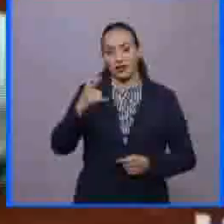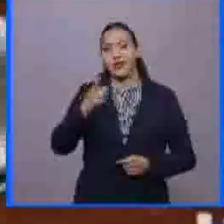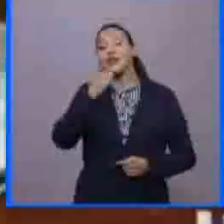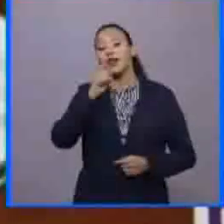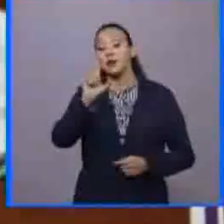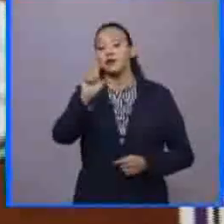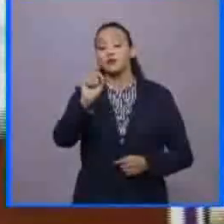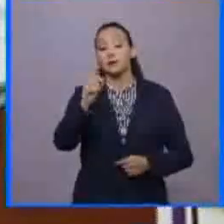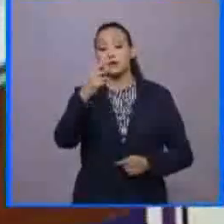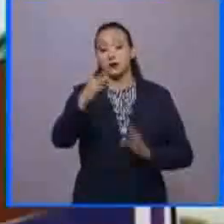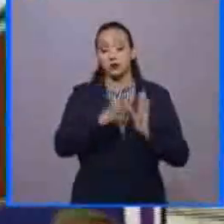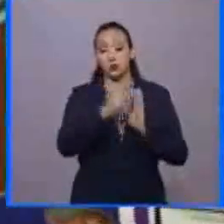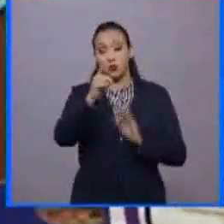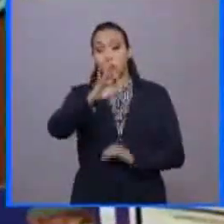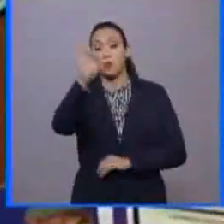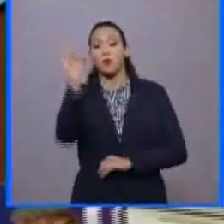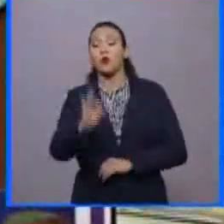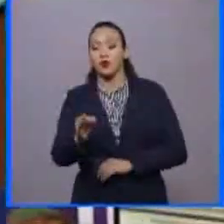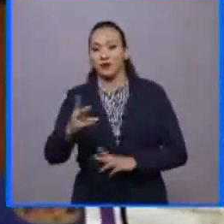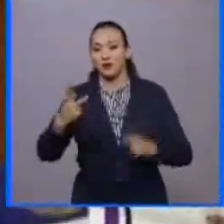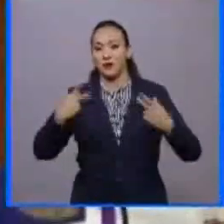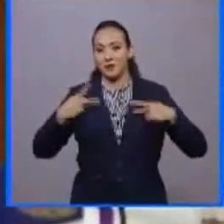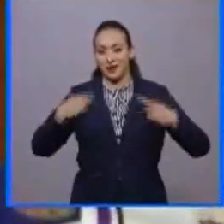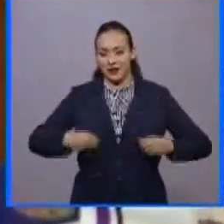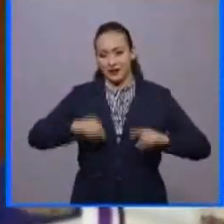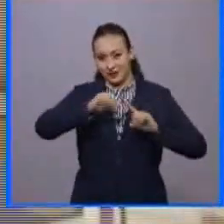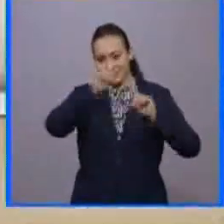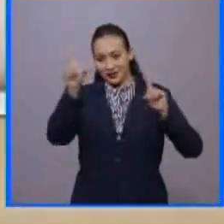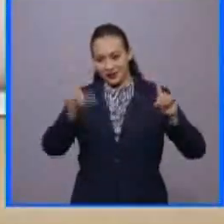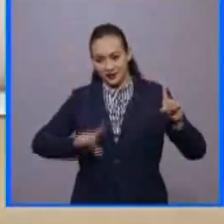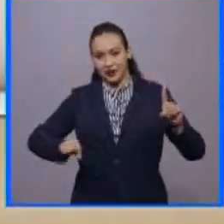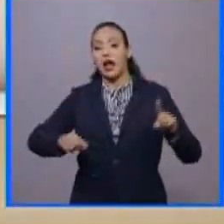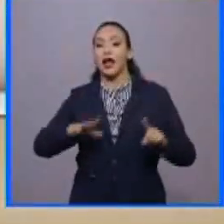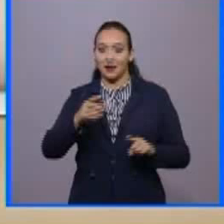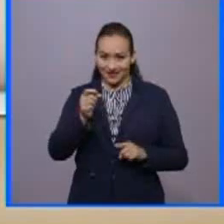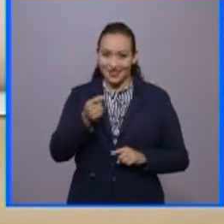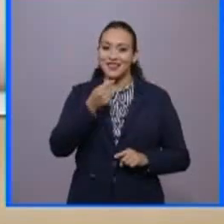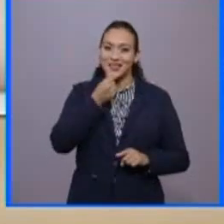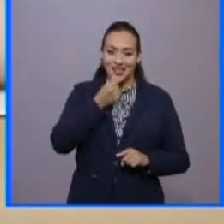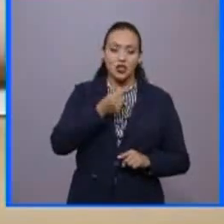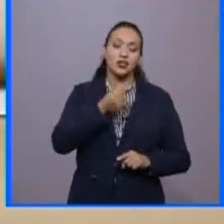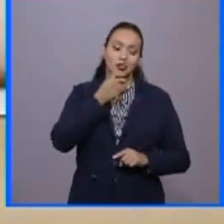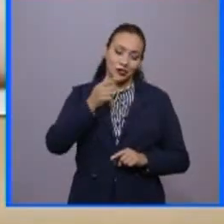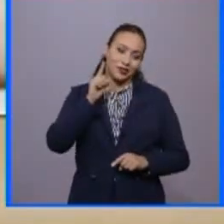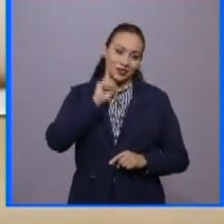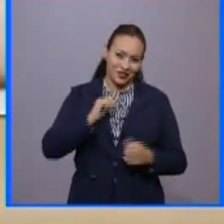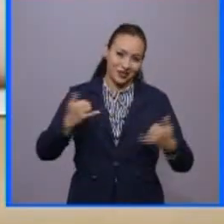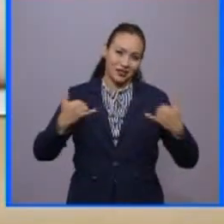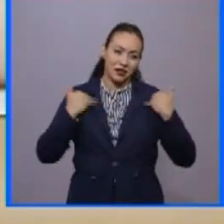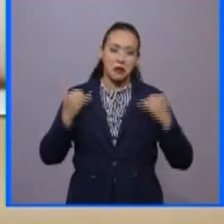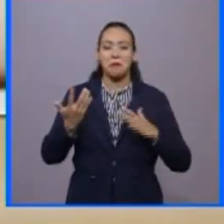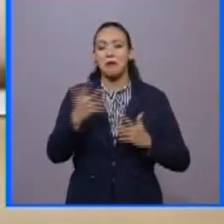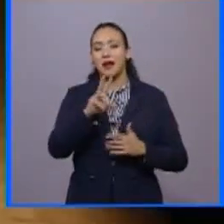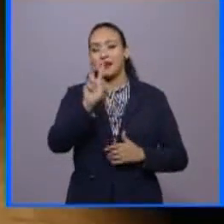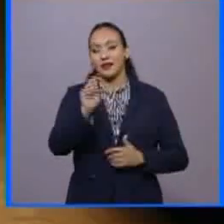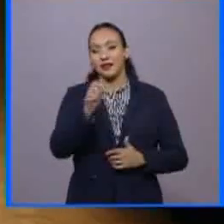conocer que el 28.1% de la población son niñas, niños y adolescentes, lo que equivale